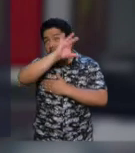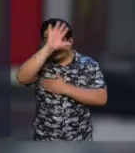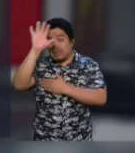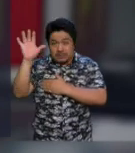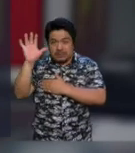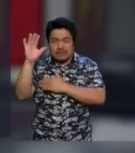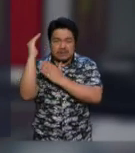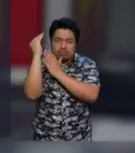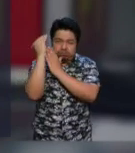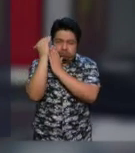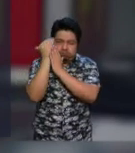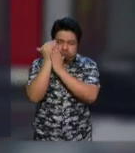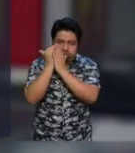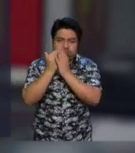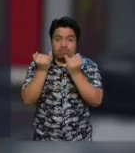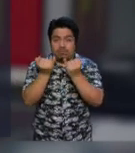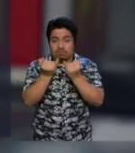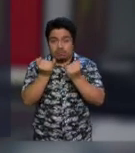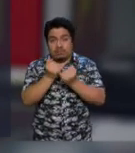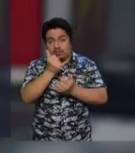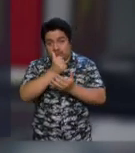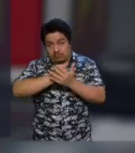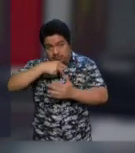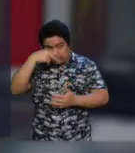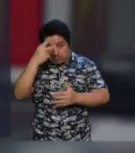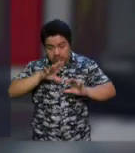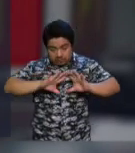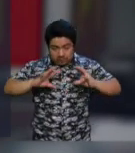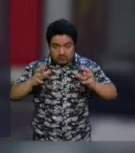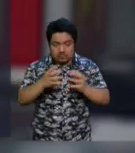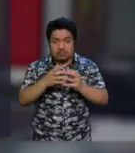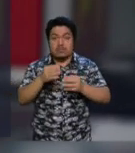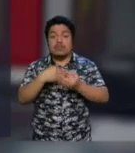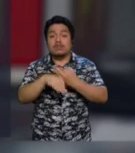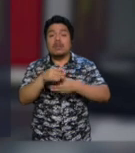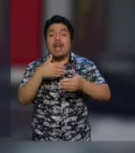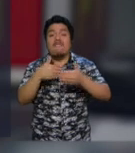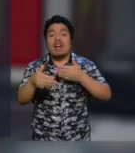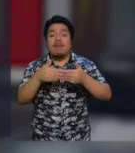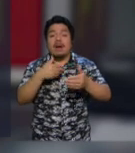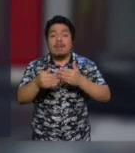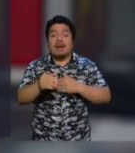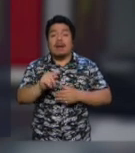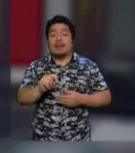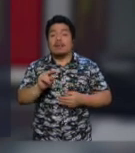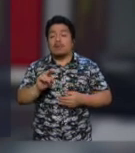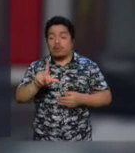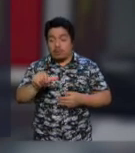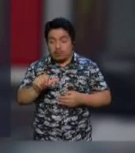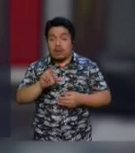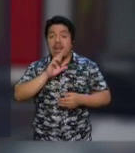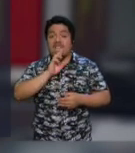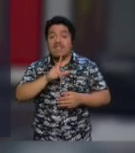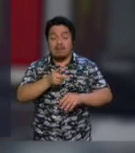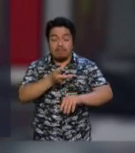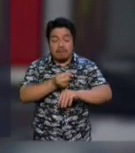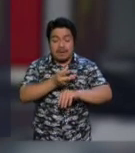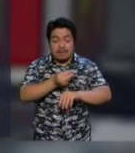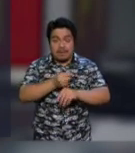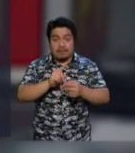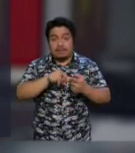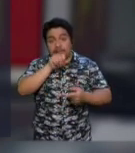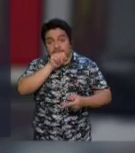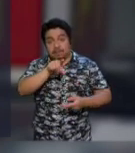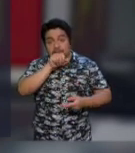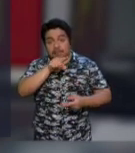contaminación en la entidad y también en el Valle de México. Además dijo que va por la modernización de la termoeléctrica de Tula y la refinería. En Jalisco habló